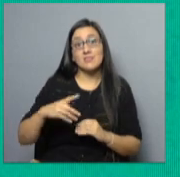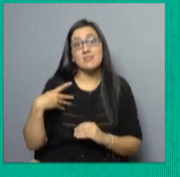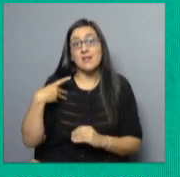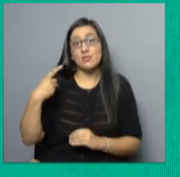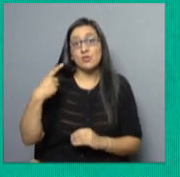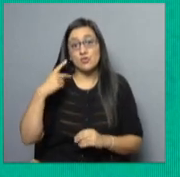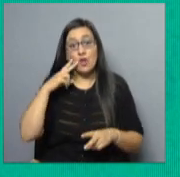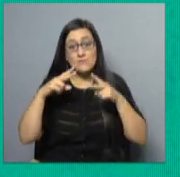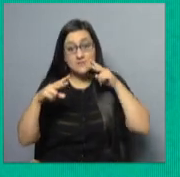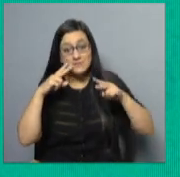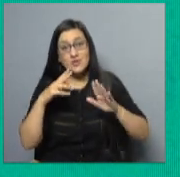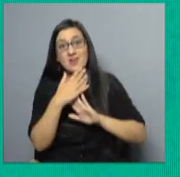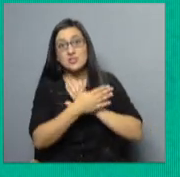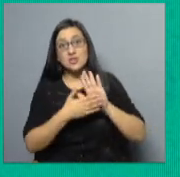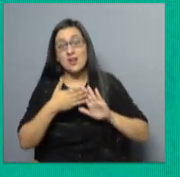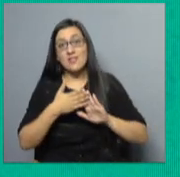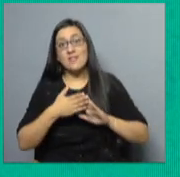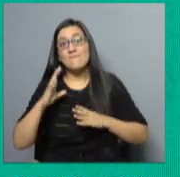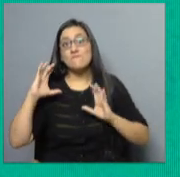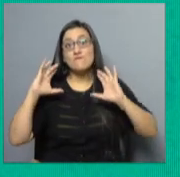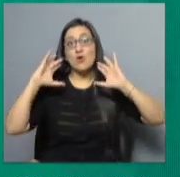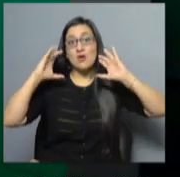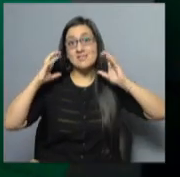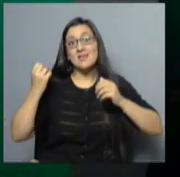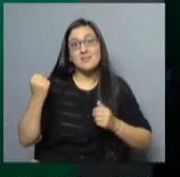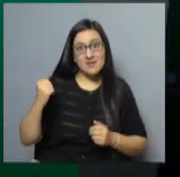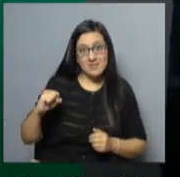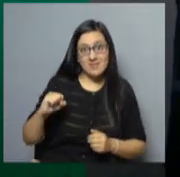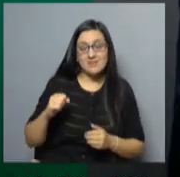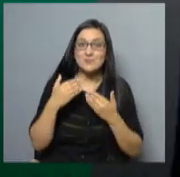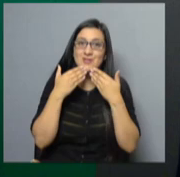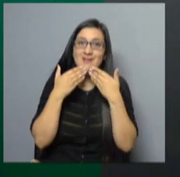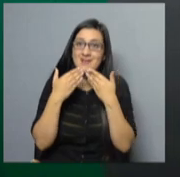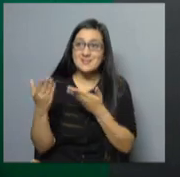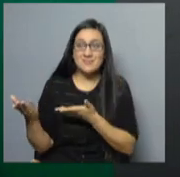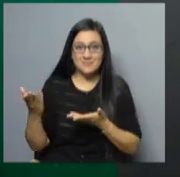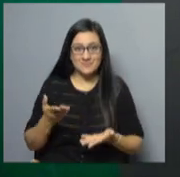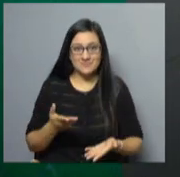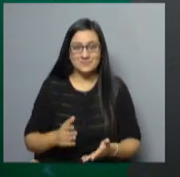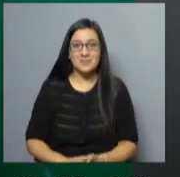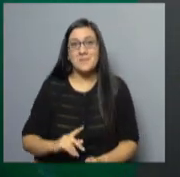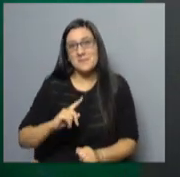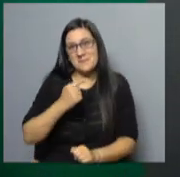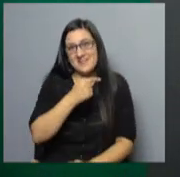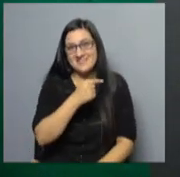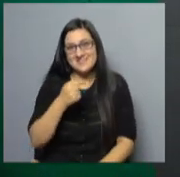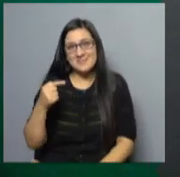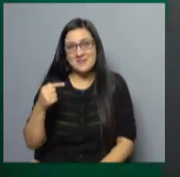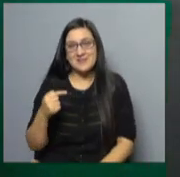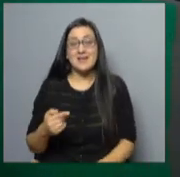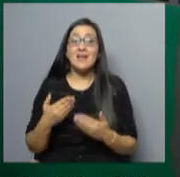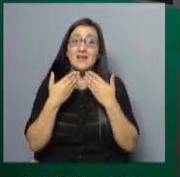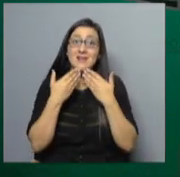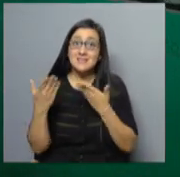observatorio nacional de violencia y criminalidad gracias por venir a inaugurar nuestra primera semana de muchas gracias y al dar por la invitación